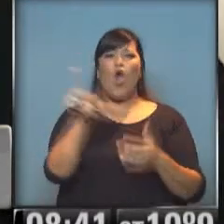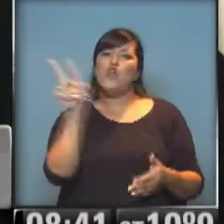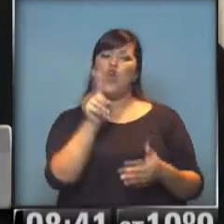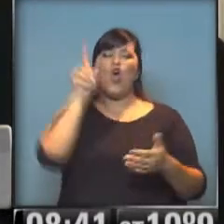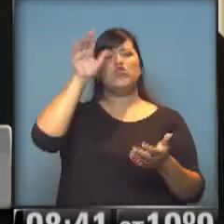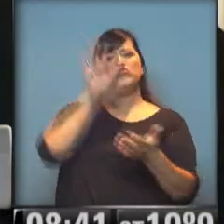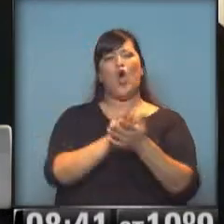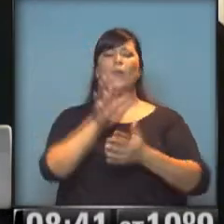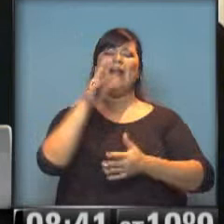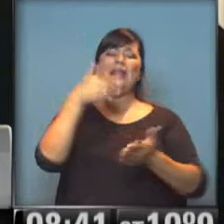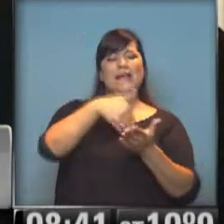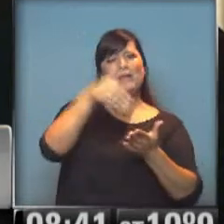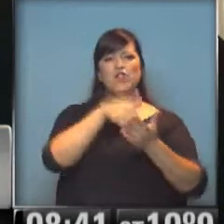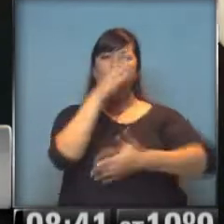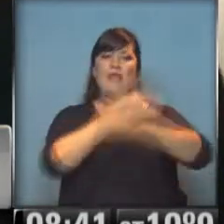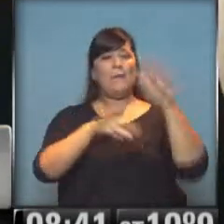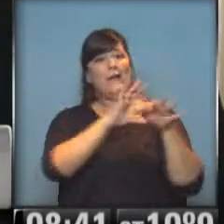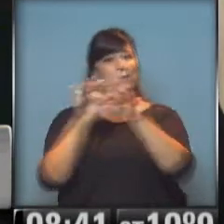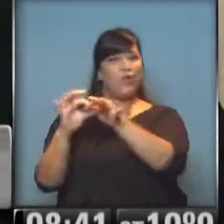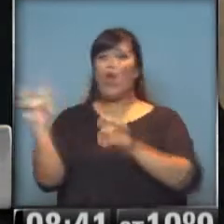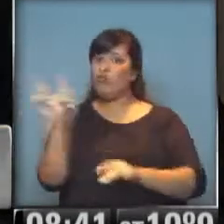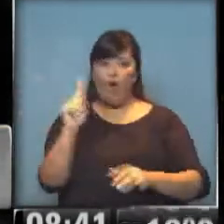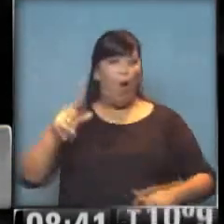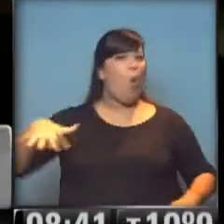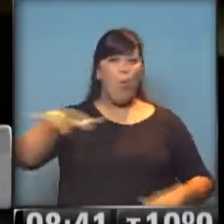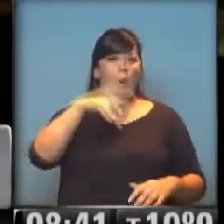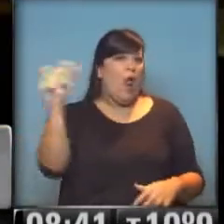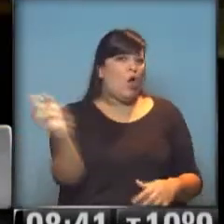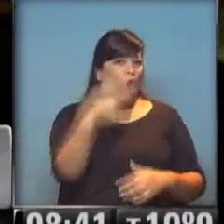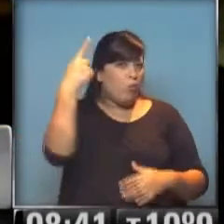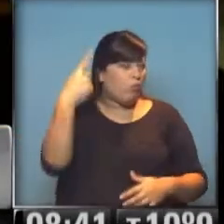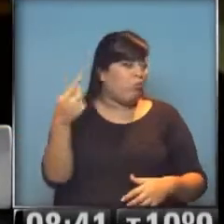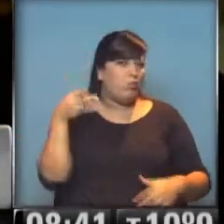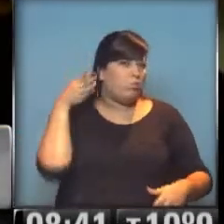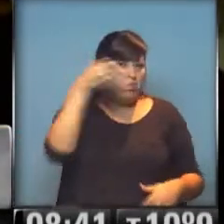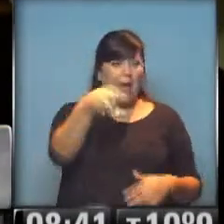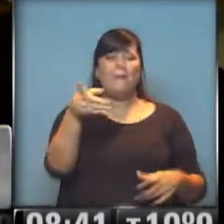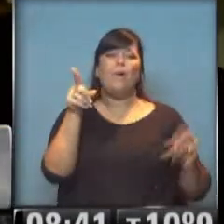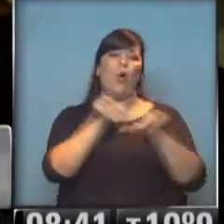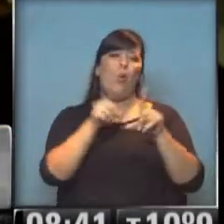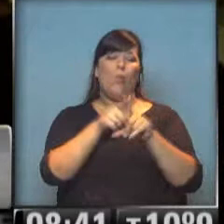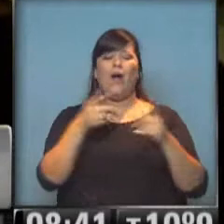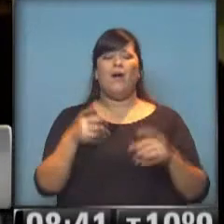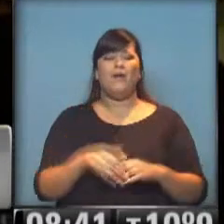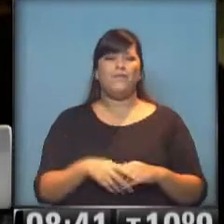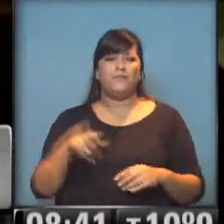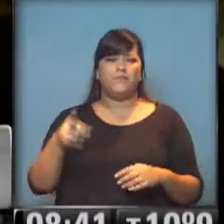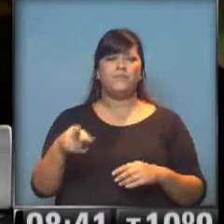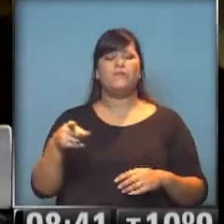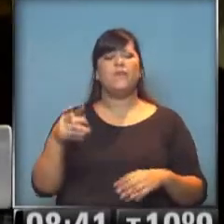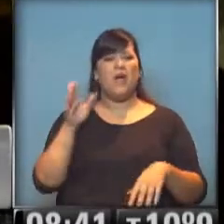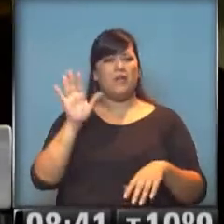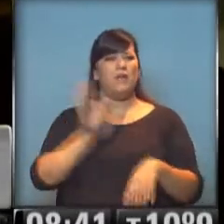discriminación y la discapacidad, sino de los lugares comunes en que caemos todos a la hora de discriminar y que nos cuesta hacernos cargo.